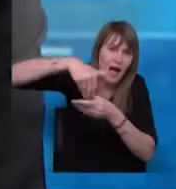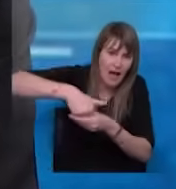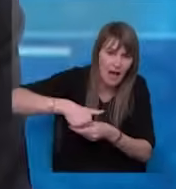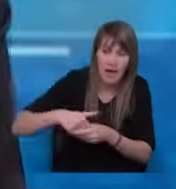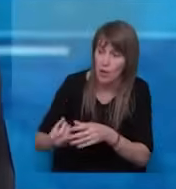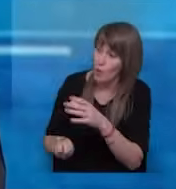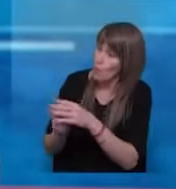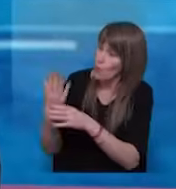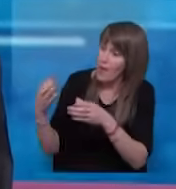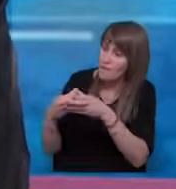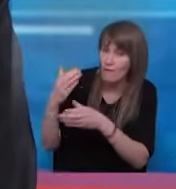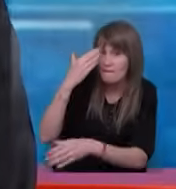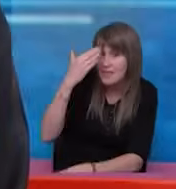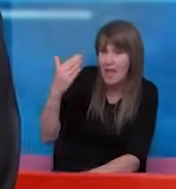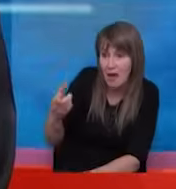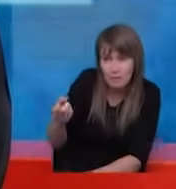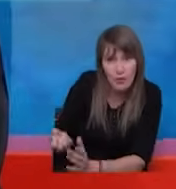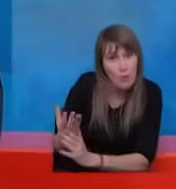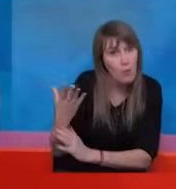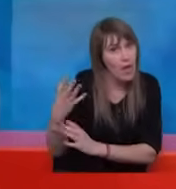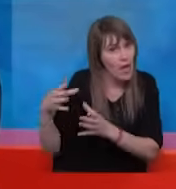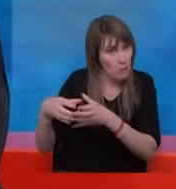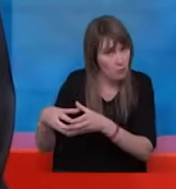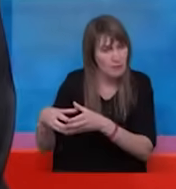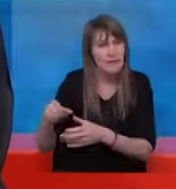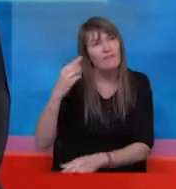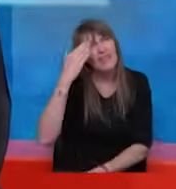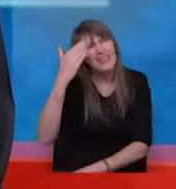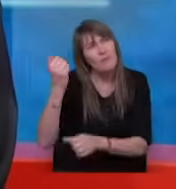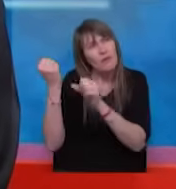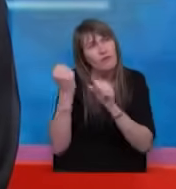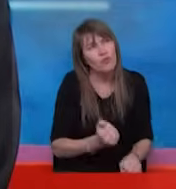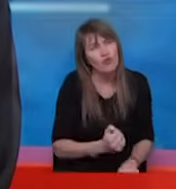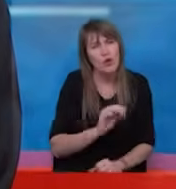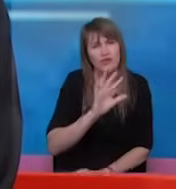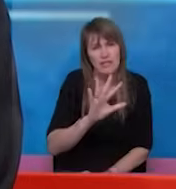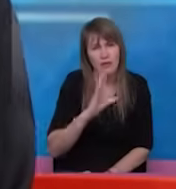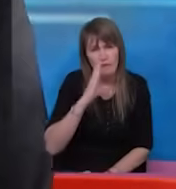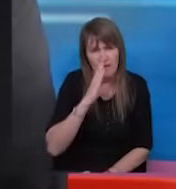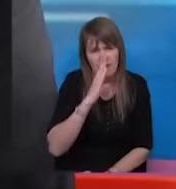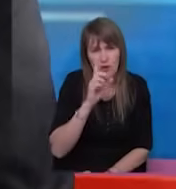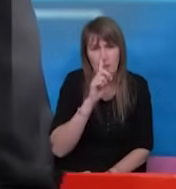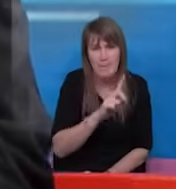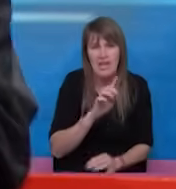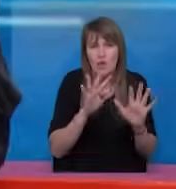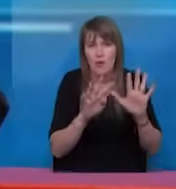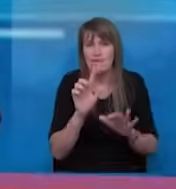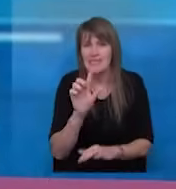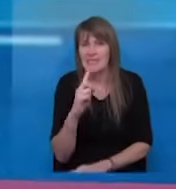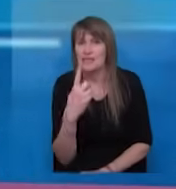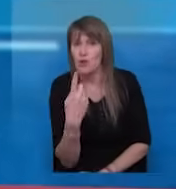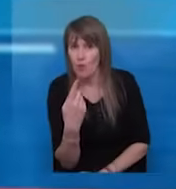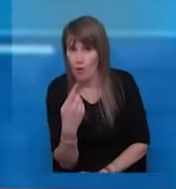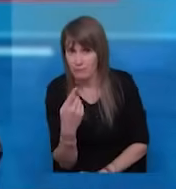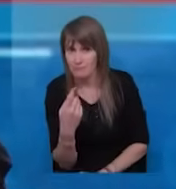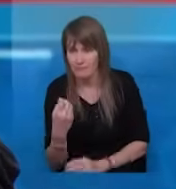Frente Amplio. Es decir, el Frente Amplio fue fundado el 5 de febrero de 1971. Entonces, todo ese es el